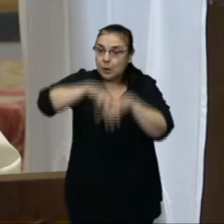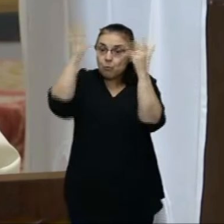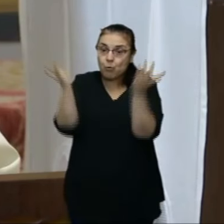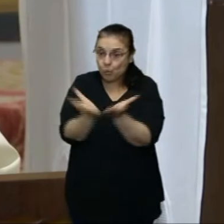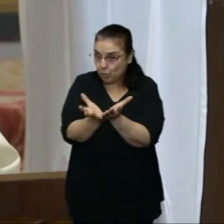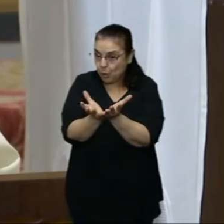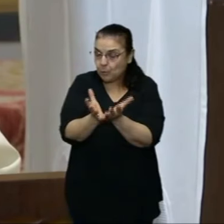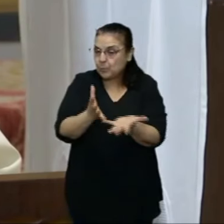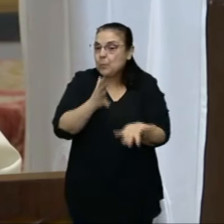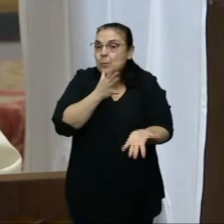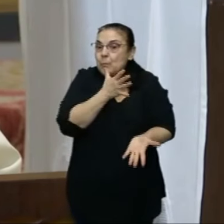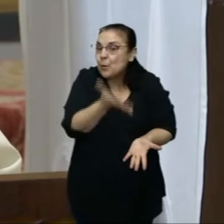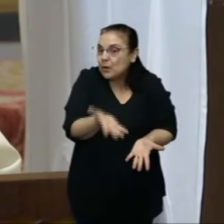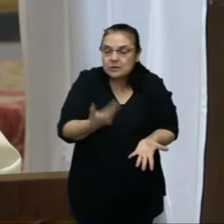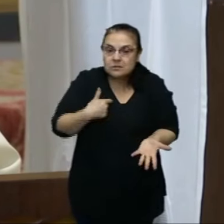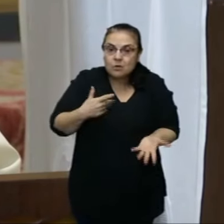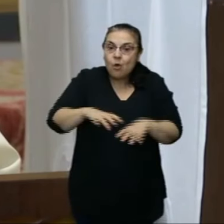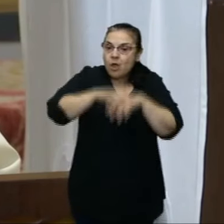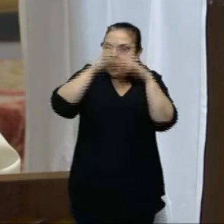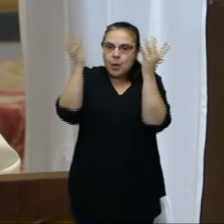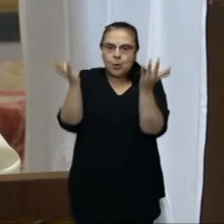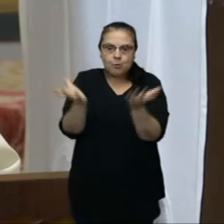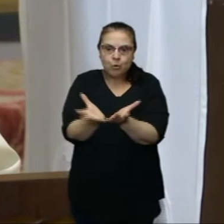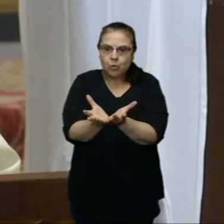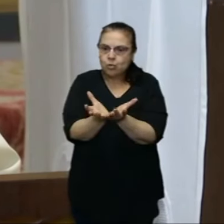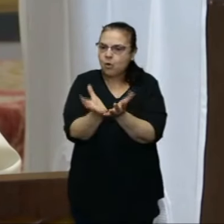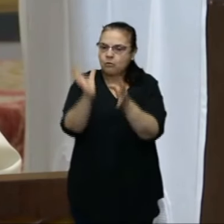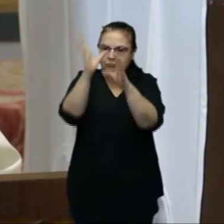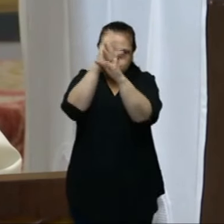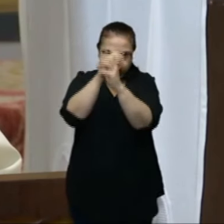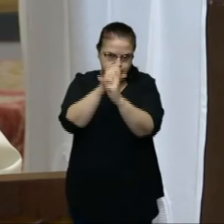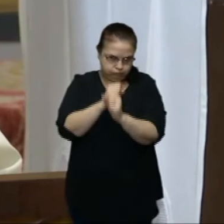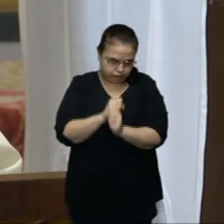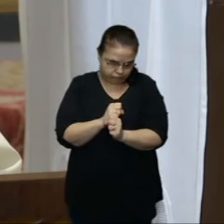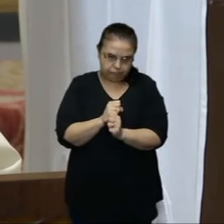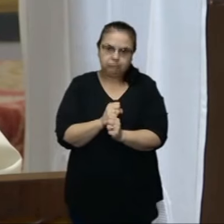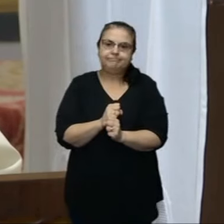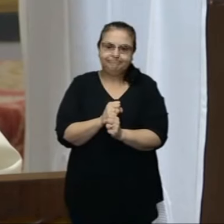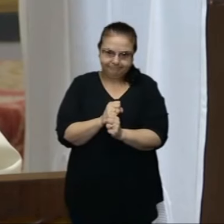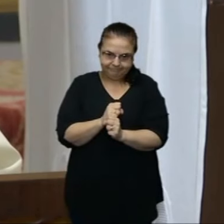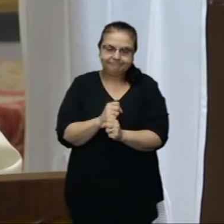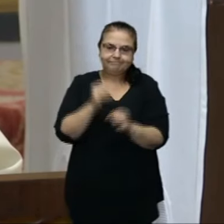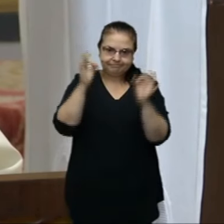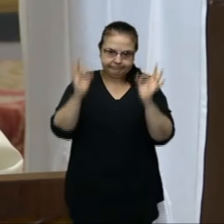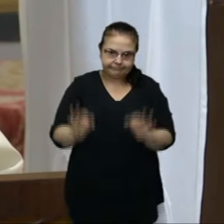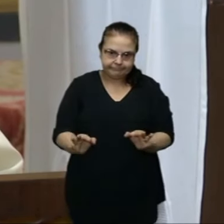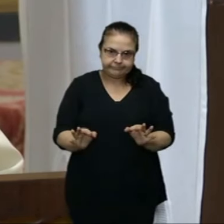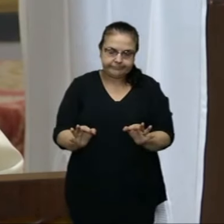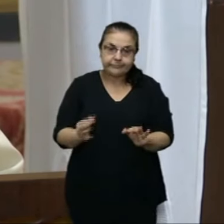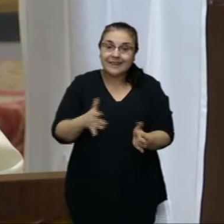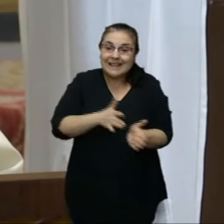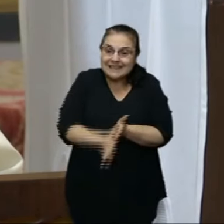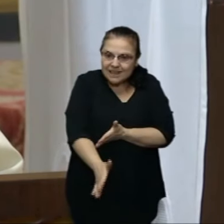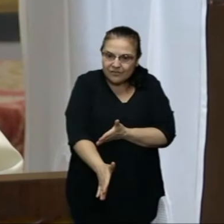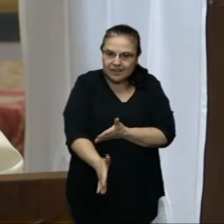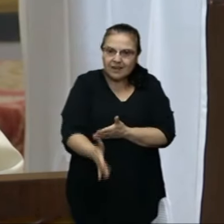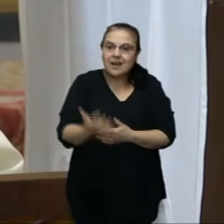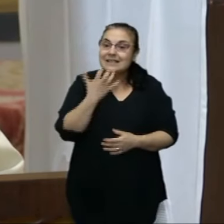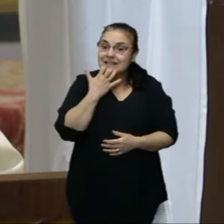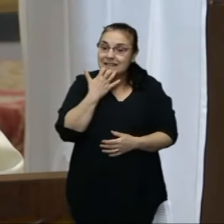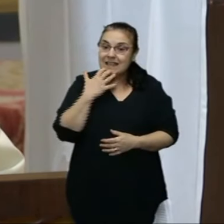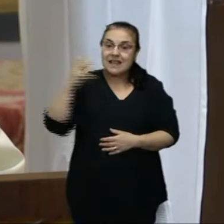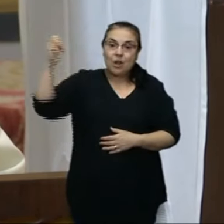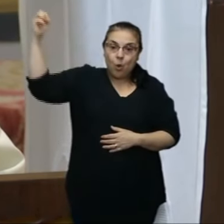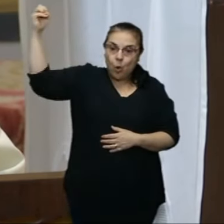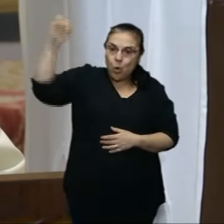se da por supuesto, que el mundo camina en tinieblas. Es decir, que sin la luz de Dios, sin la luz que nos trae